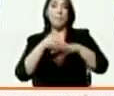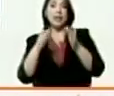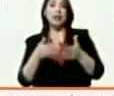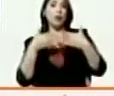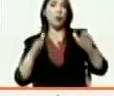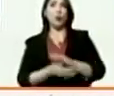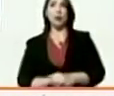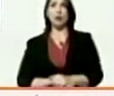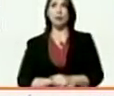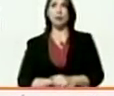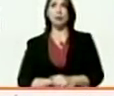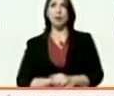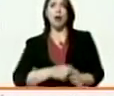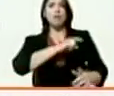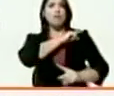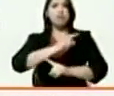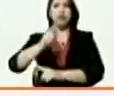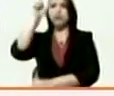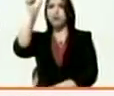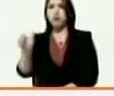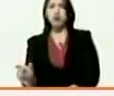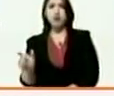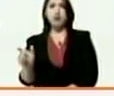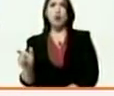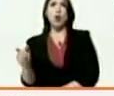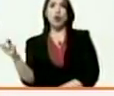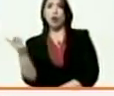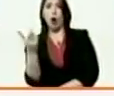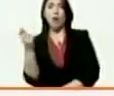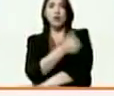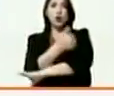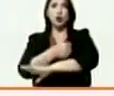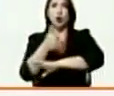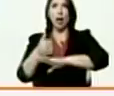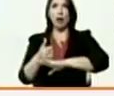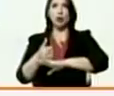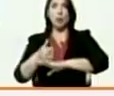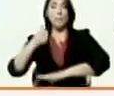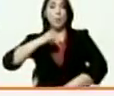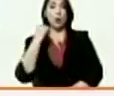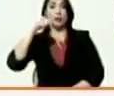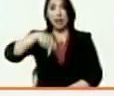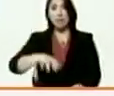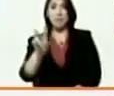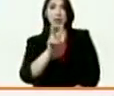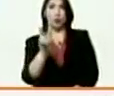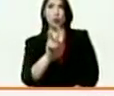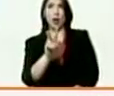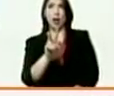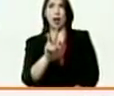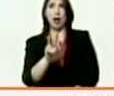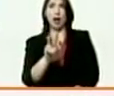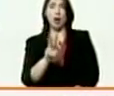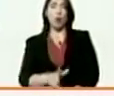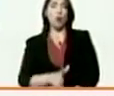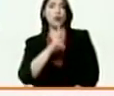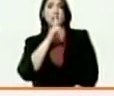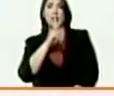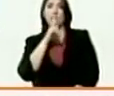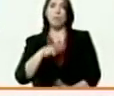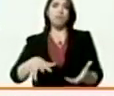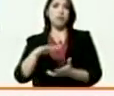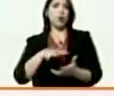Público acusó a dos funcionarios de los más terribles delitos en ese momento,